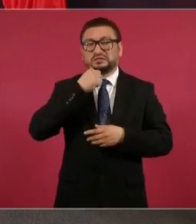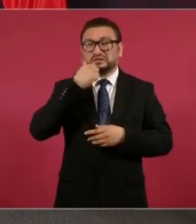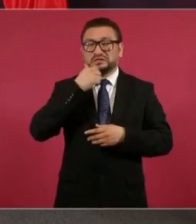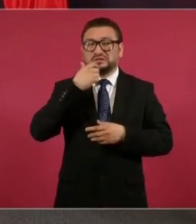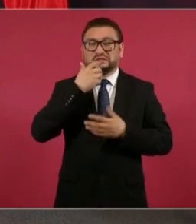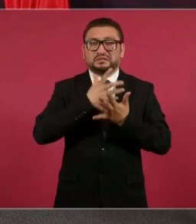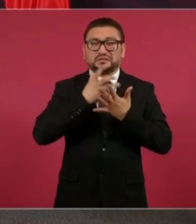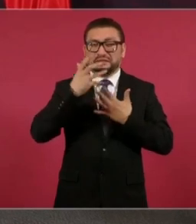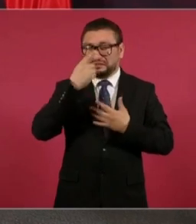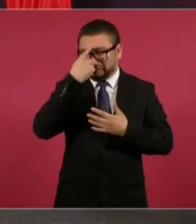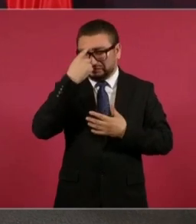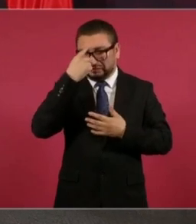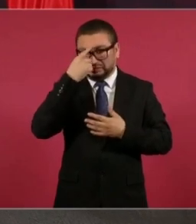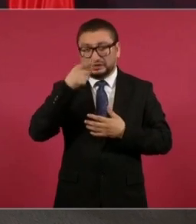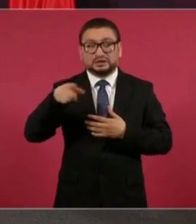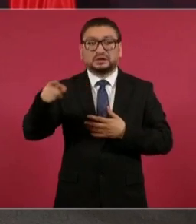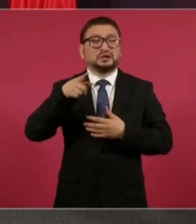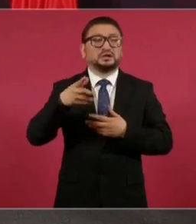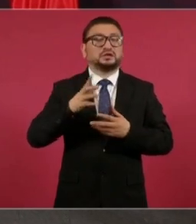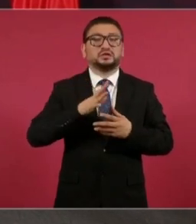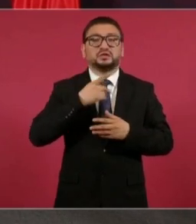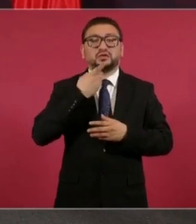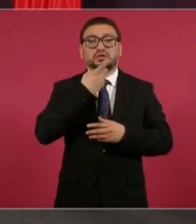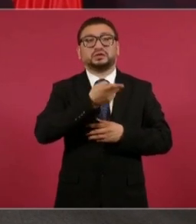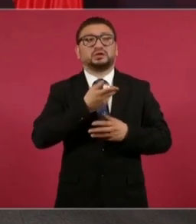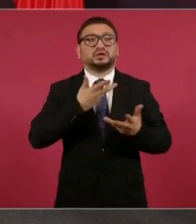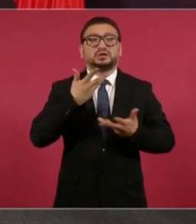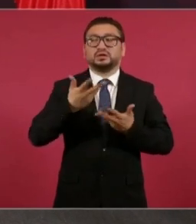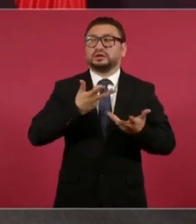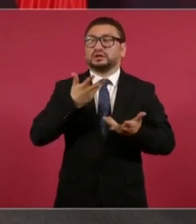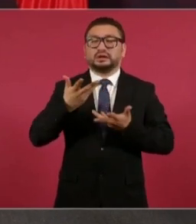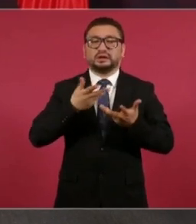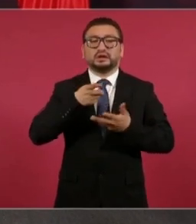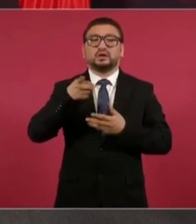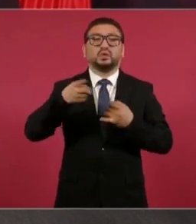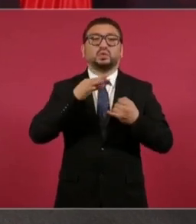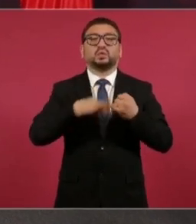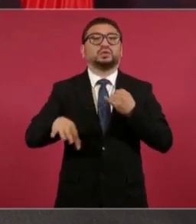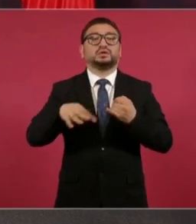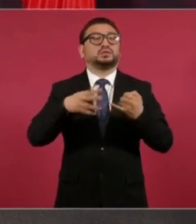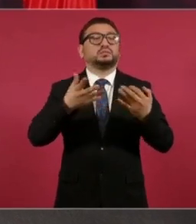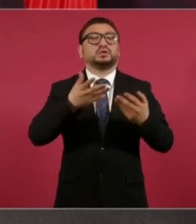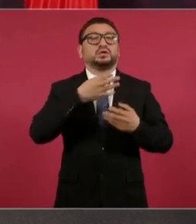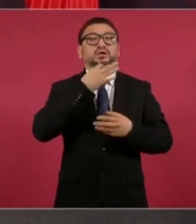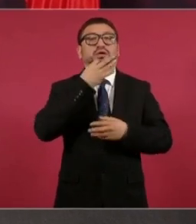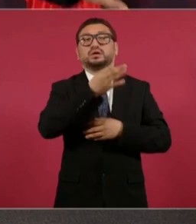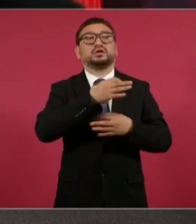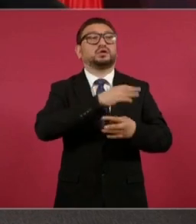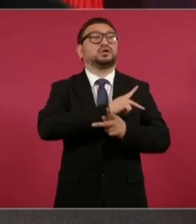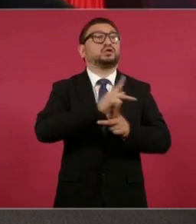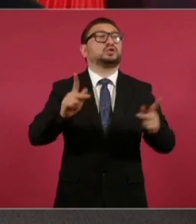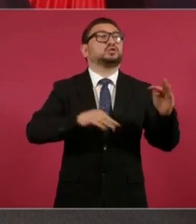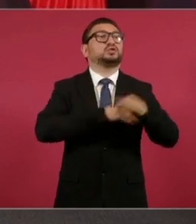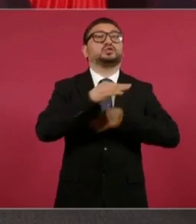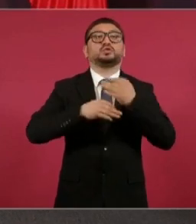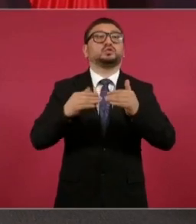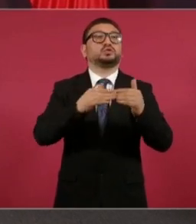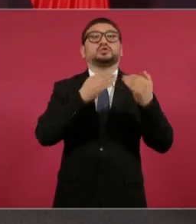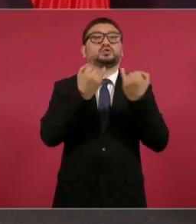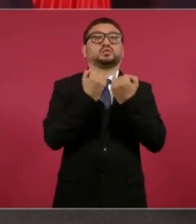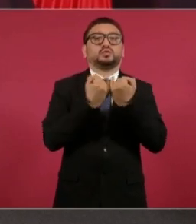fanáticos para no dar su brazo a torcer ya el último recurso es todos son